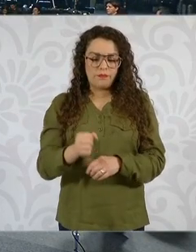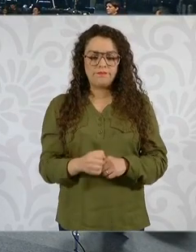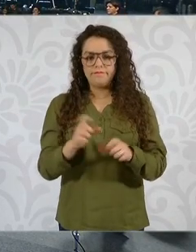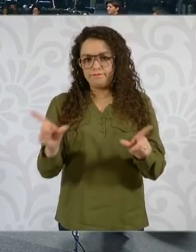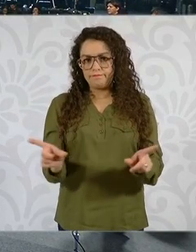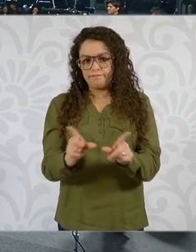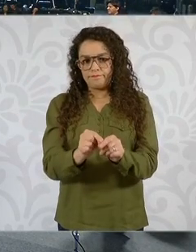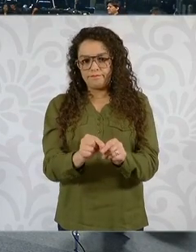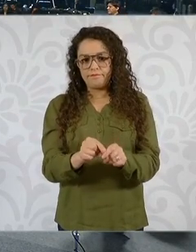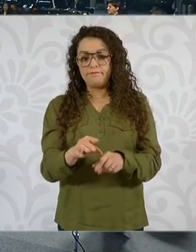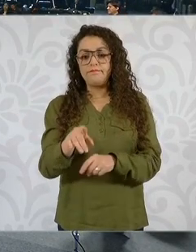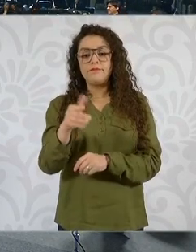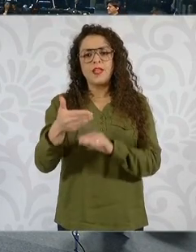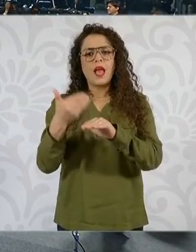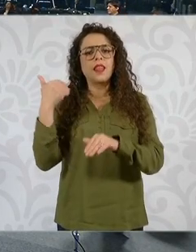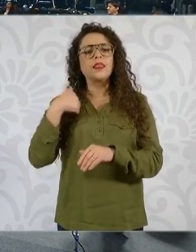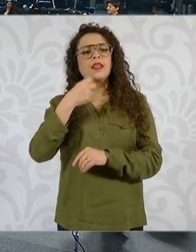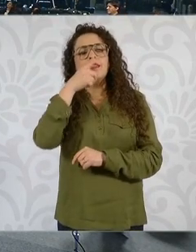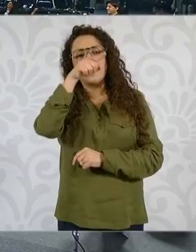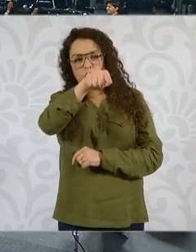o acá que te había dicho antes